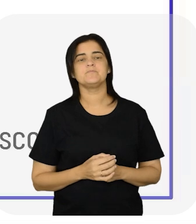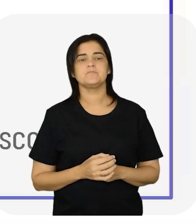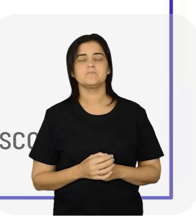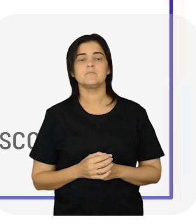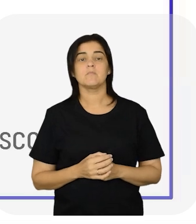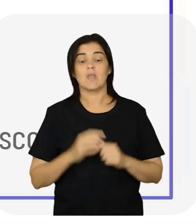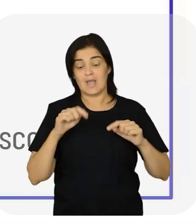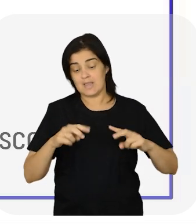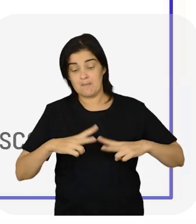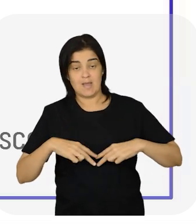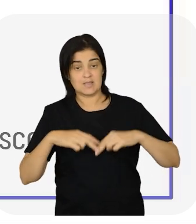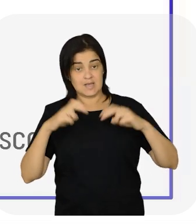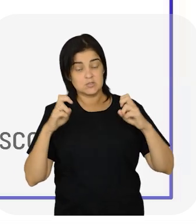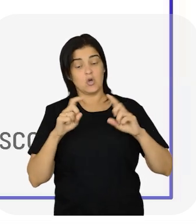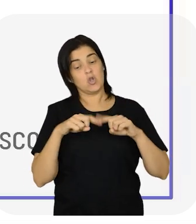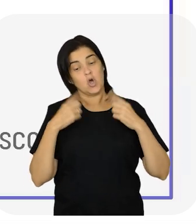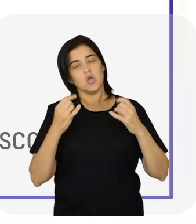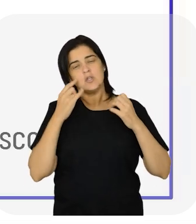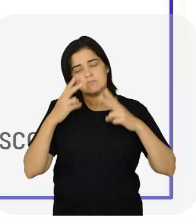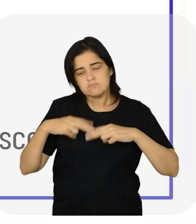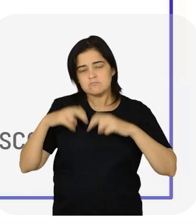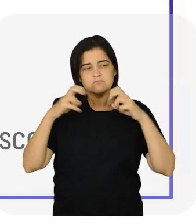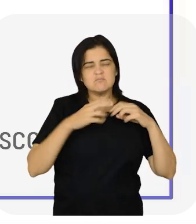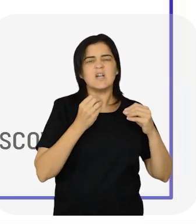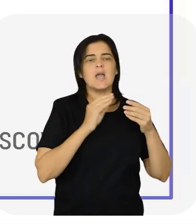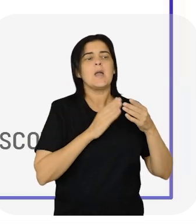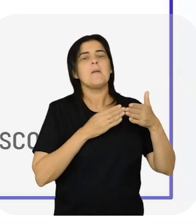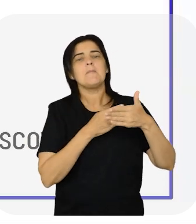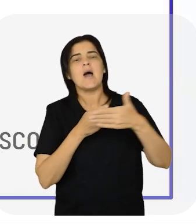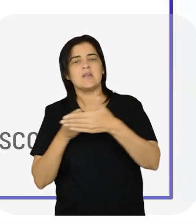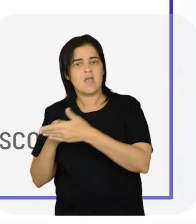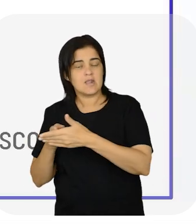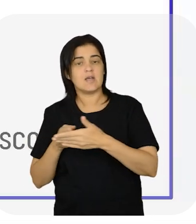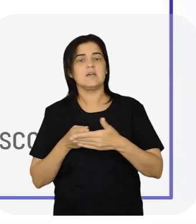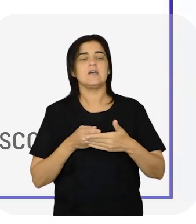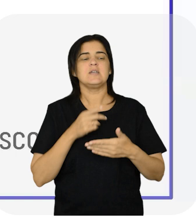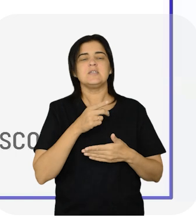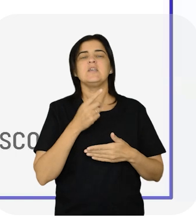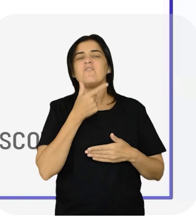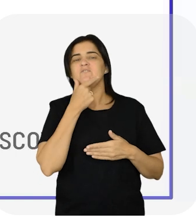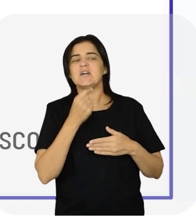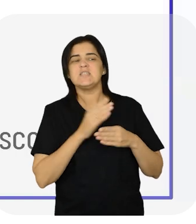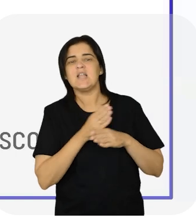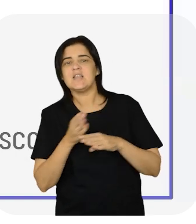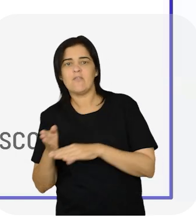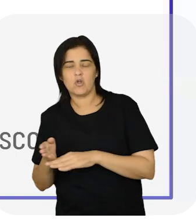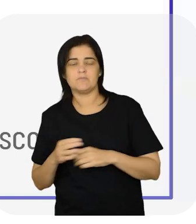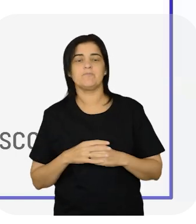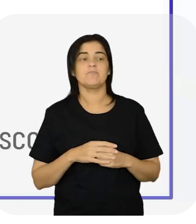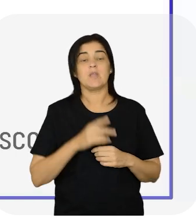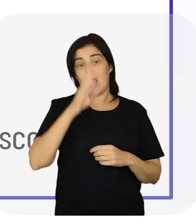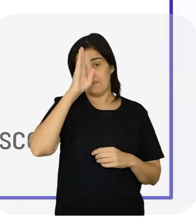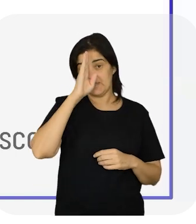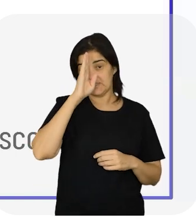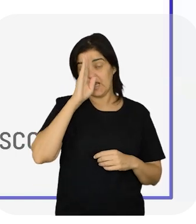Y en esta investigación nosotros indagamos las barreras versus facilitadores al